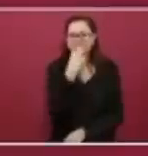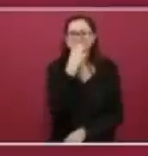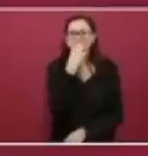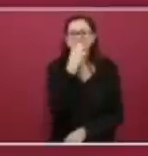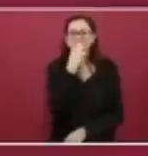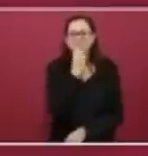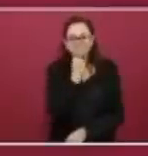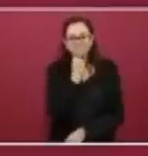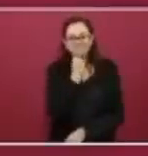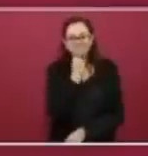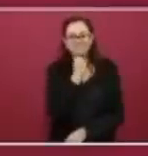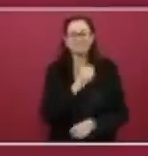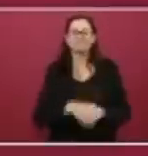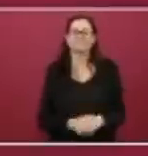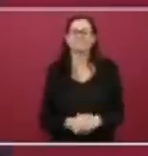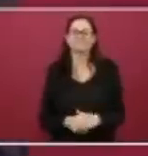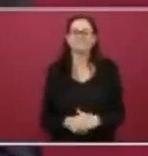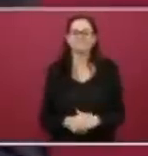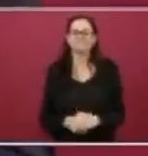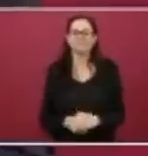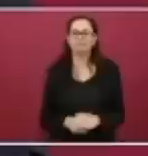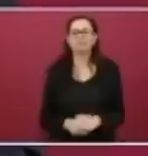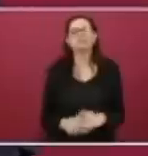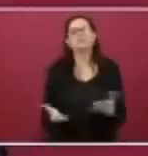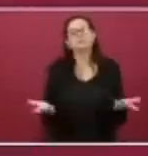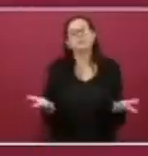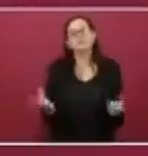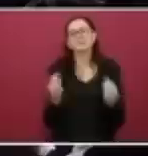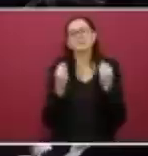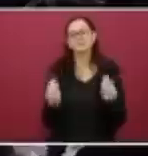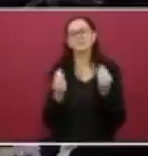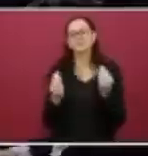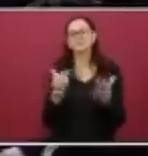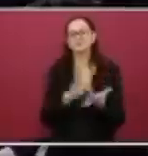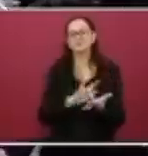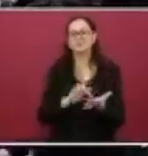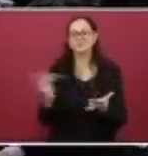cicatero bueno muchas gracias